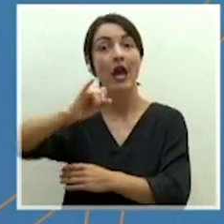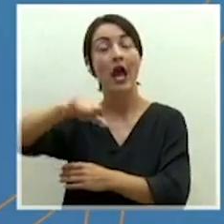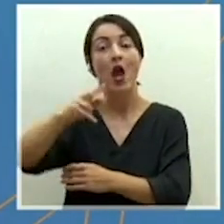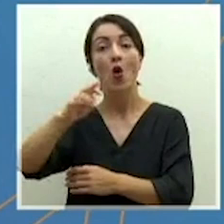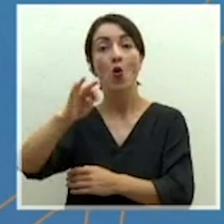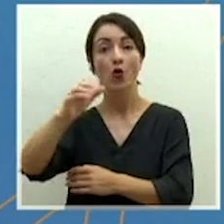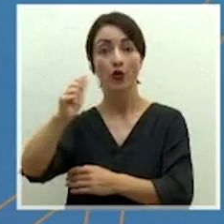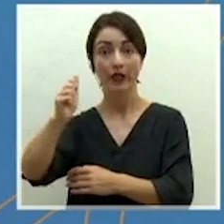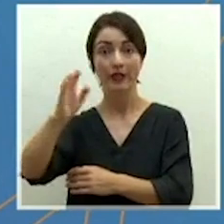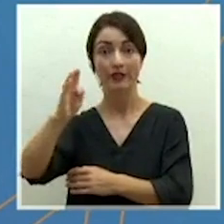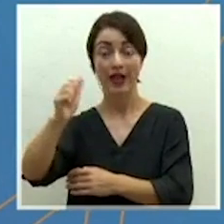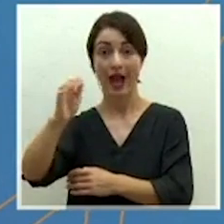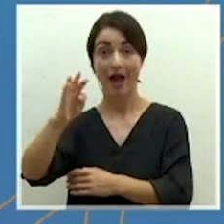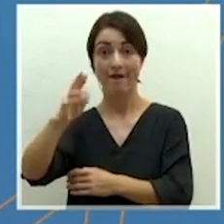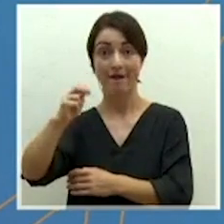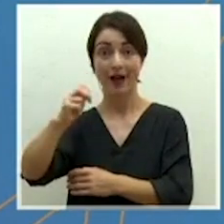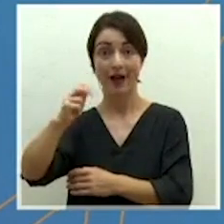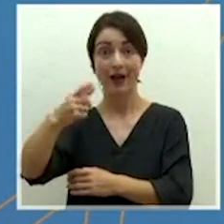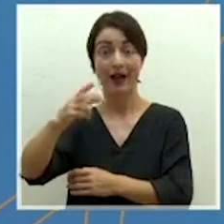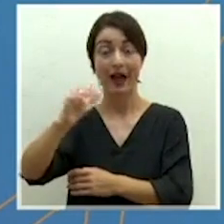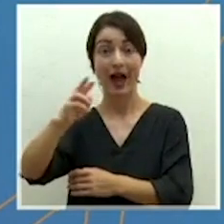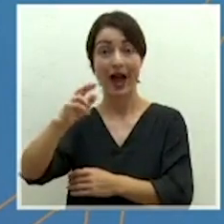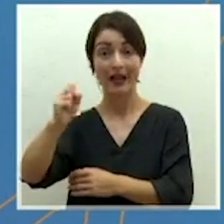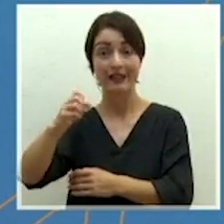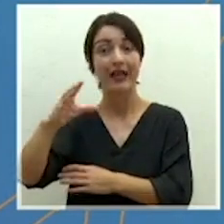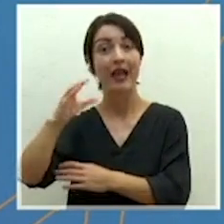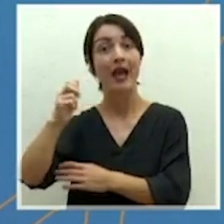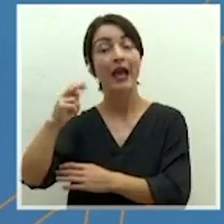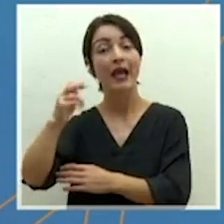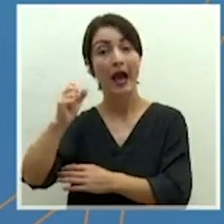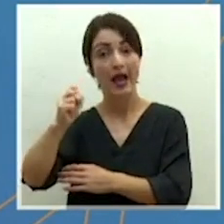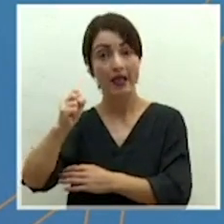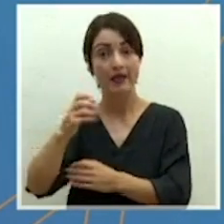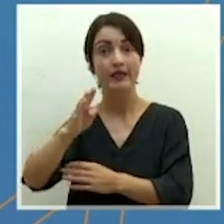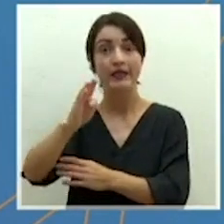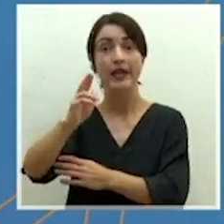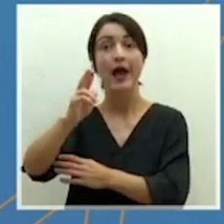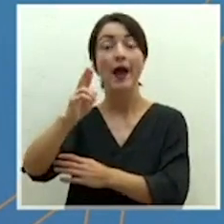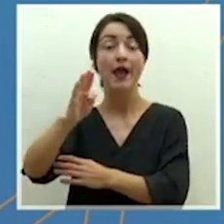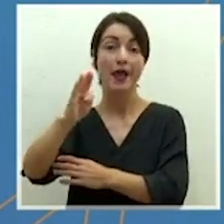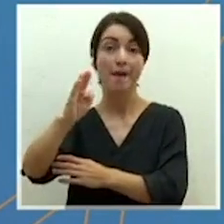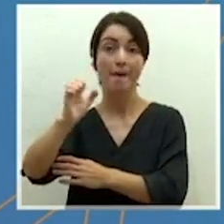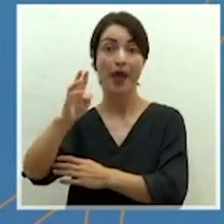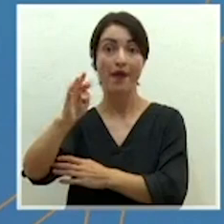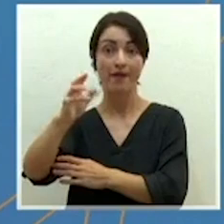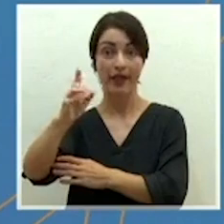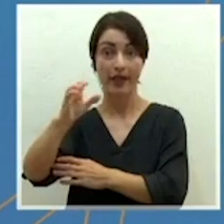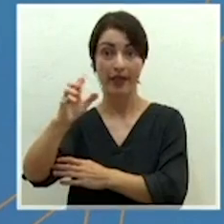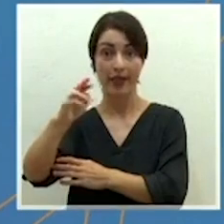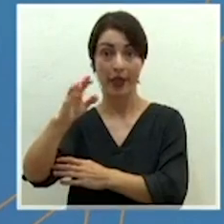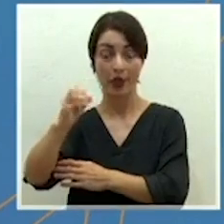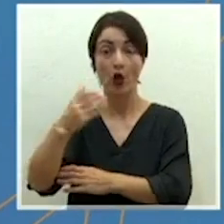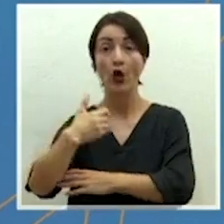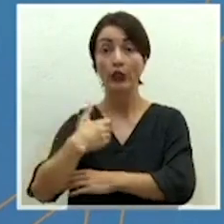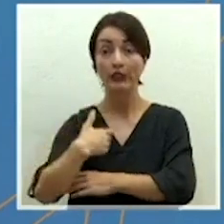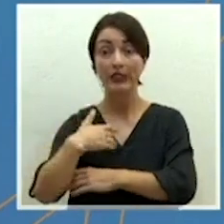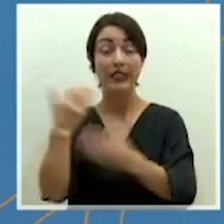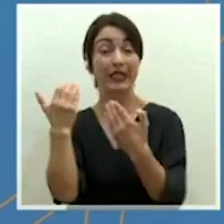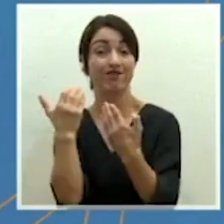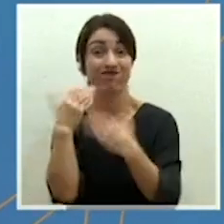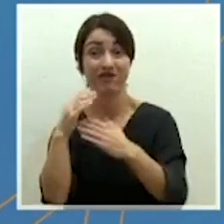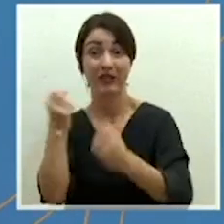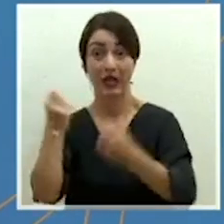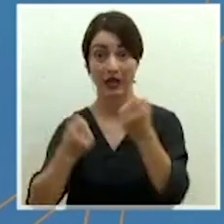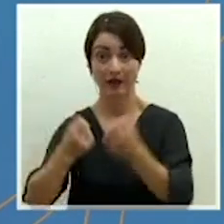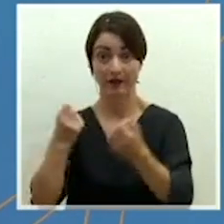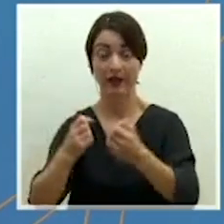también estaban en alerta naranja. Y en Cañas, los distritos de Cañas y Bebedero disponen de la restricción